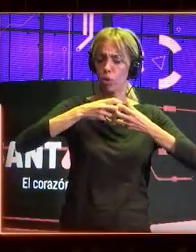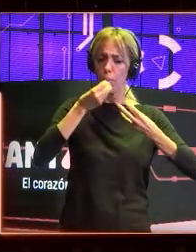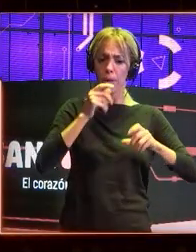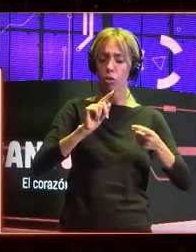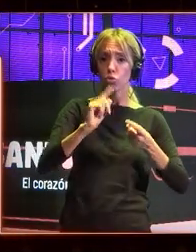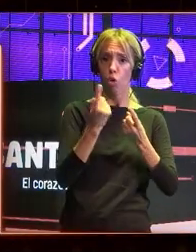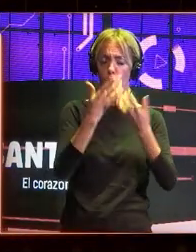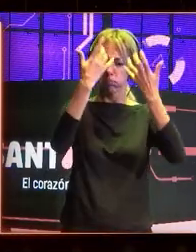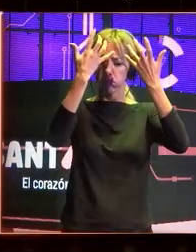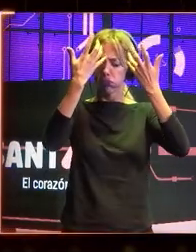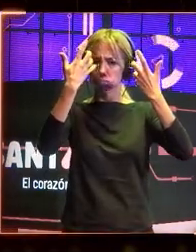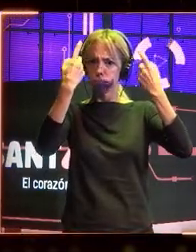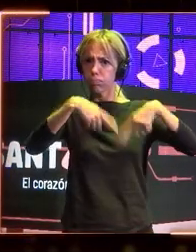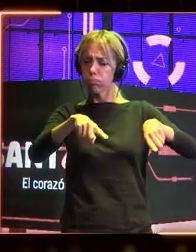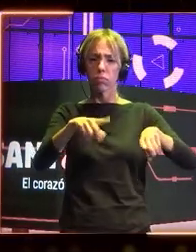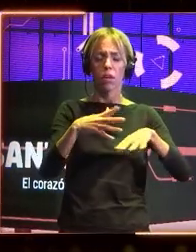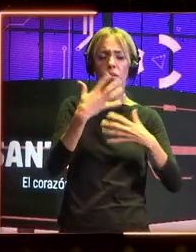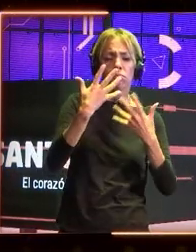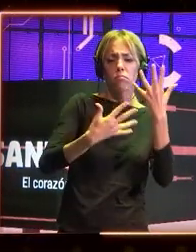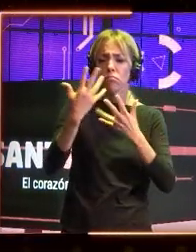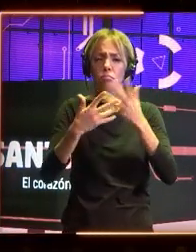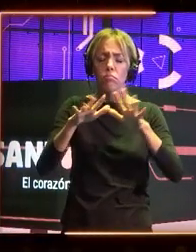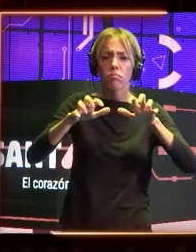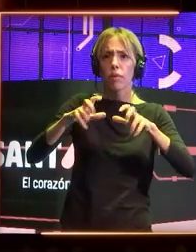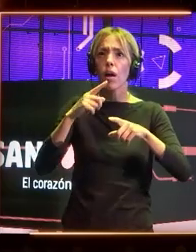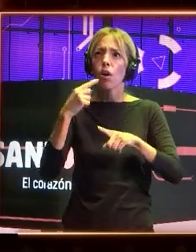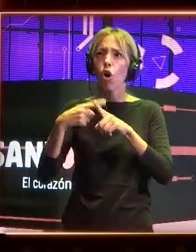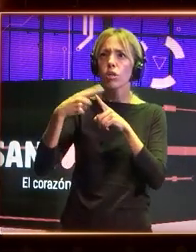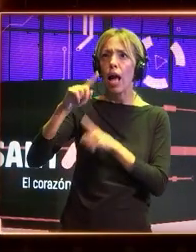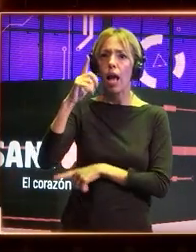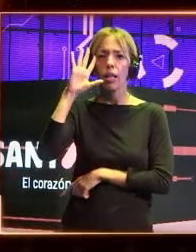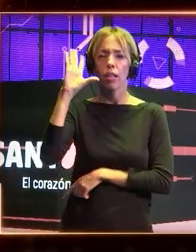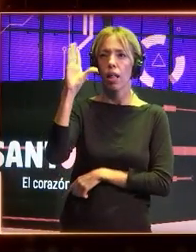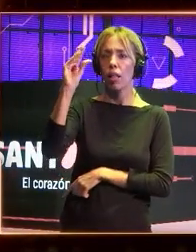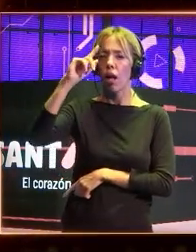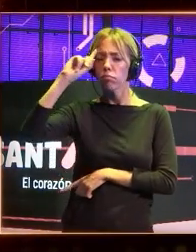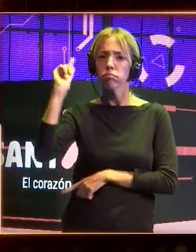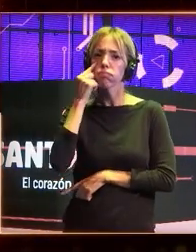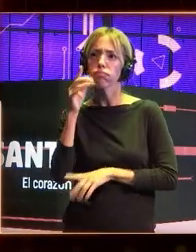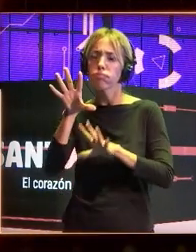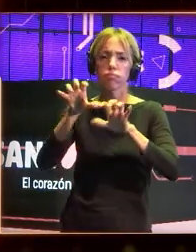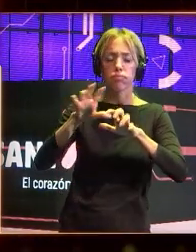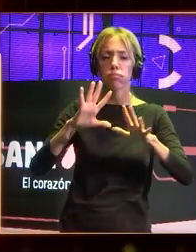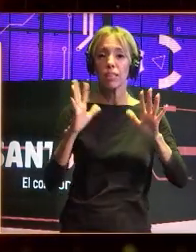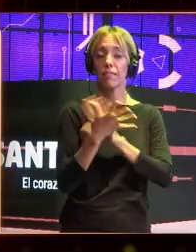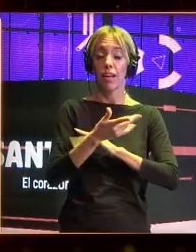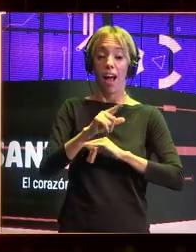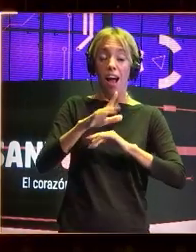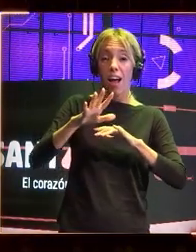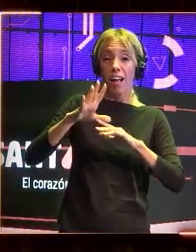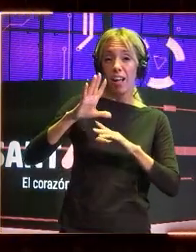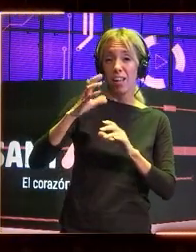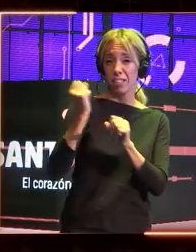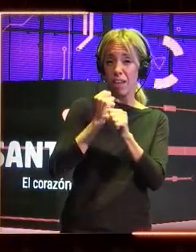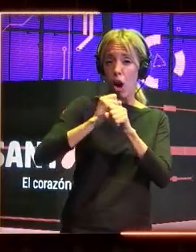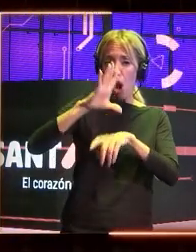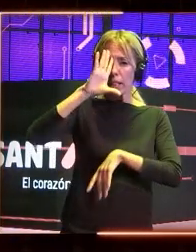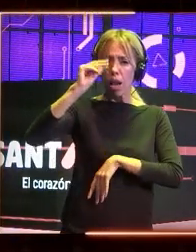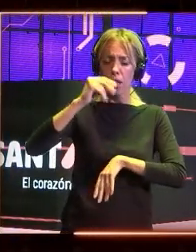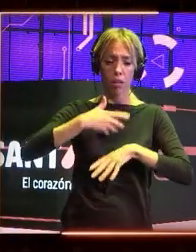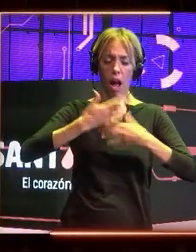pueda aprender a resolver tareas inteligentes no es que haga solamente tareas inteligentes sino que las va a aprender